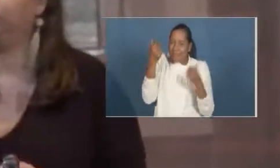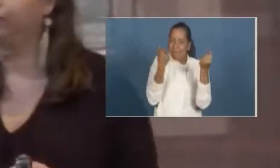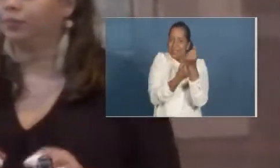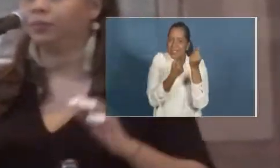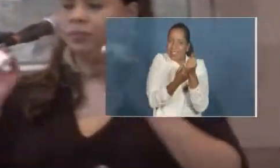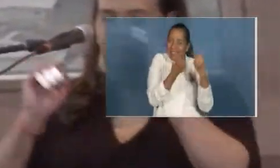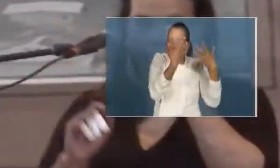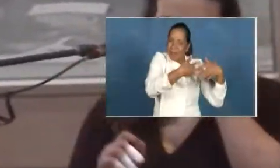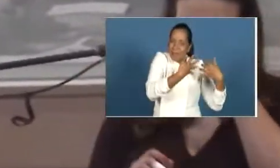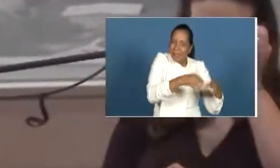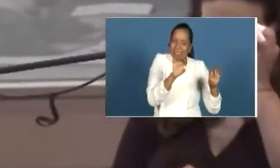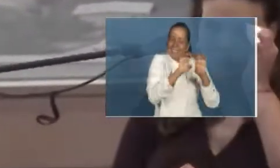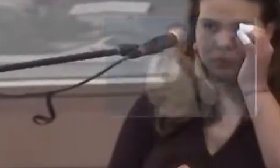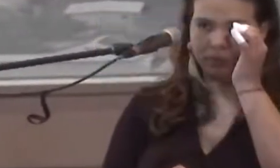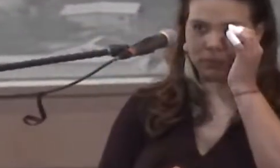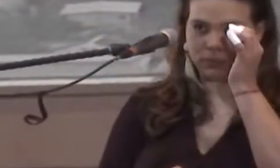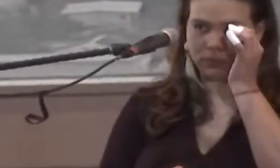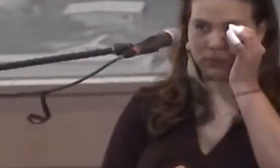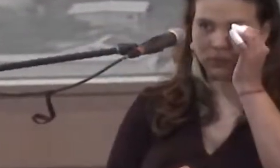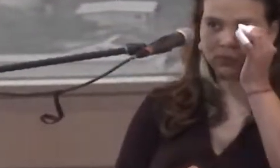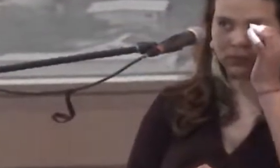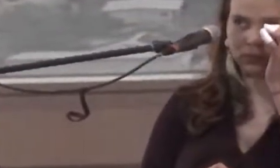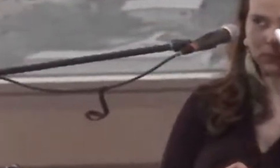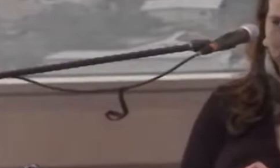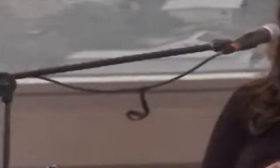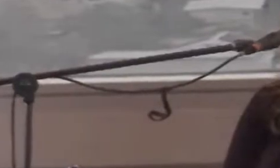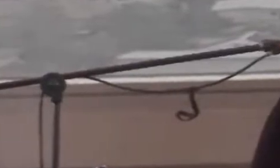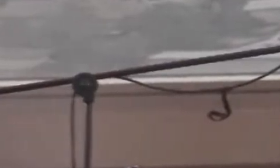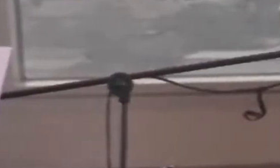detrás del equipo de sonido, a todas